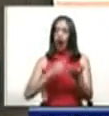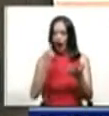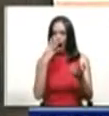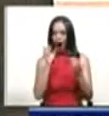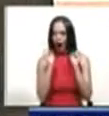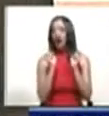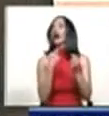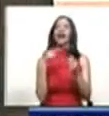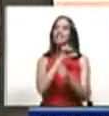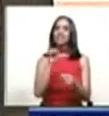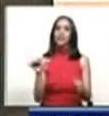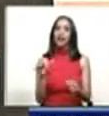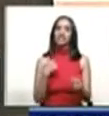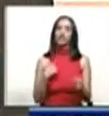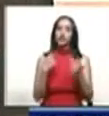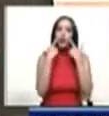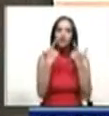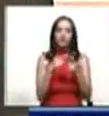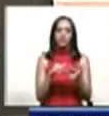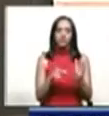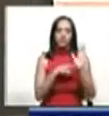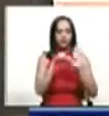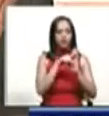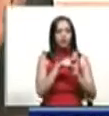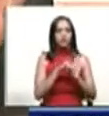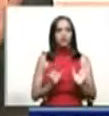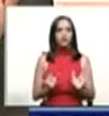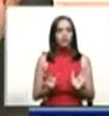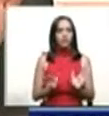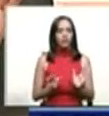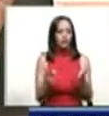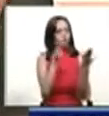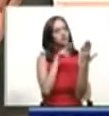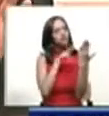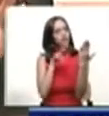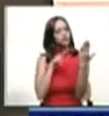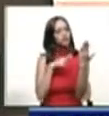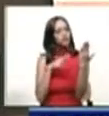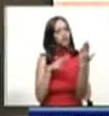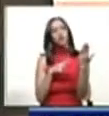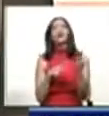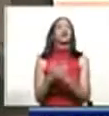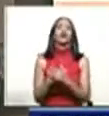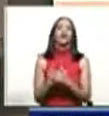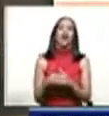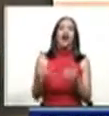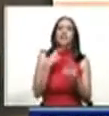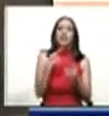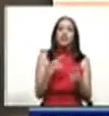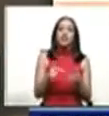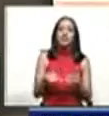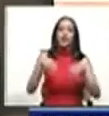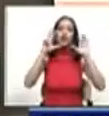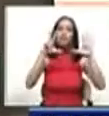esta semana yo vi un artículo de Francis Fukuyama para la discusión. Francis Fukuyama, que había dicho en el 89, en el